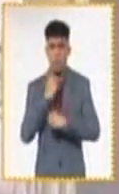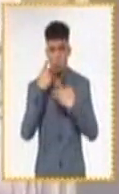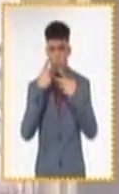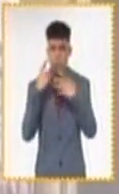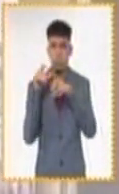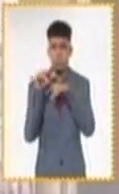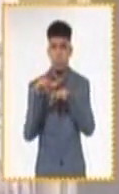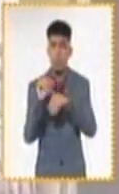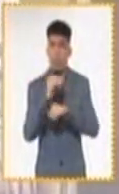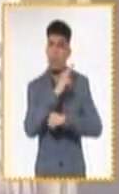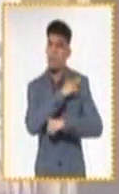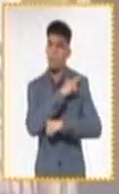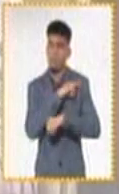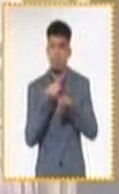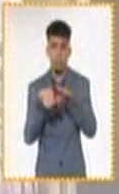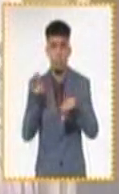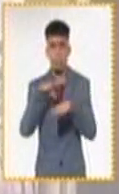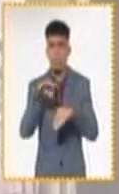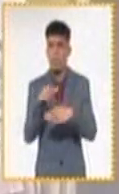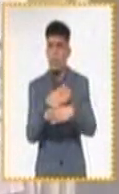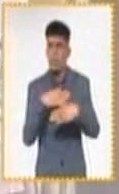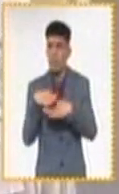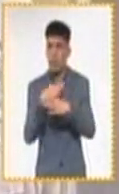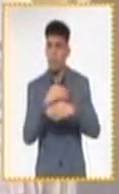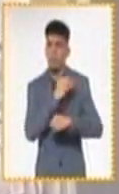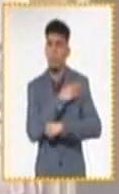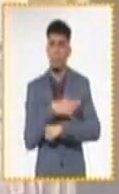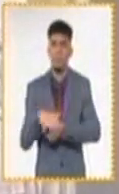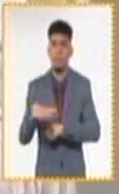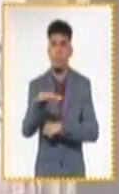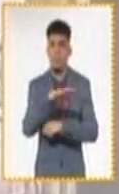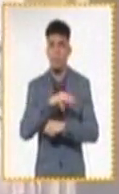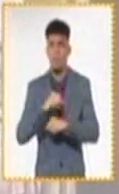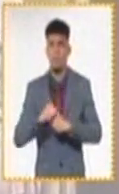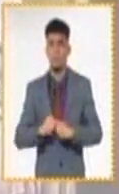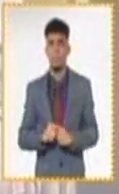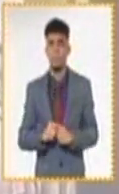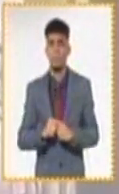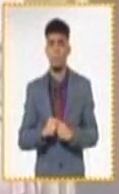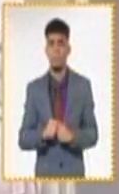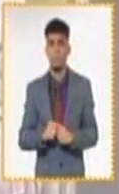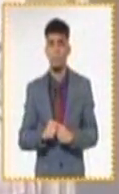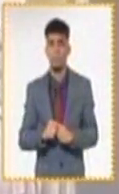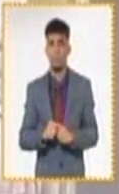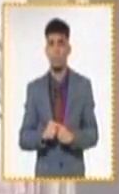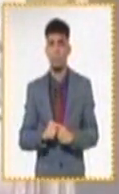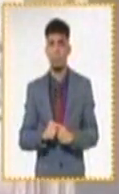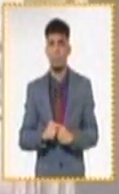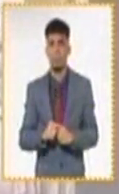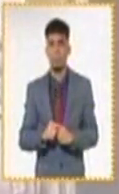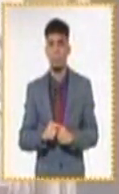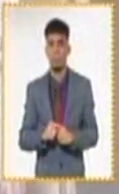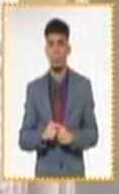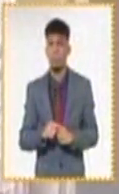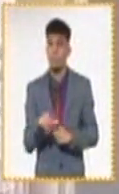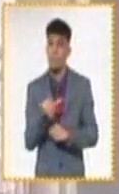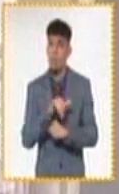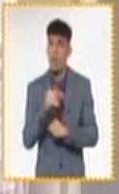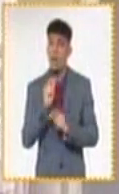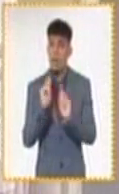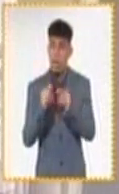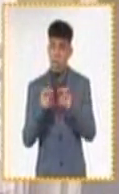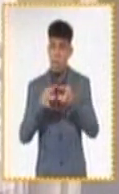la cultura de varios hemisferios bajo la apelación o el reclamo común de no pasarán, no permitir que